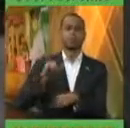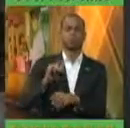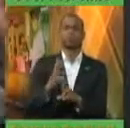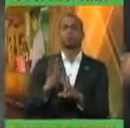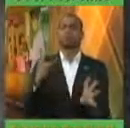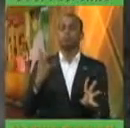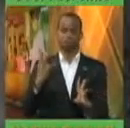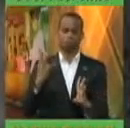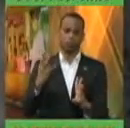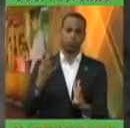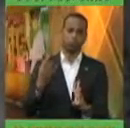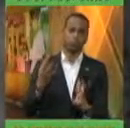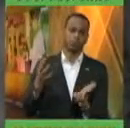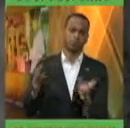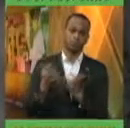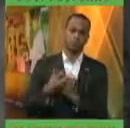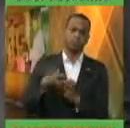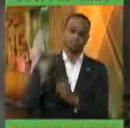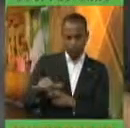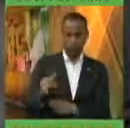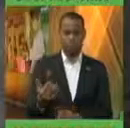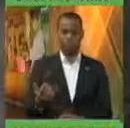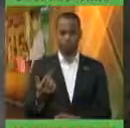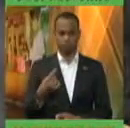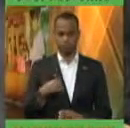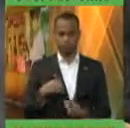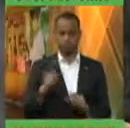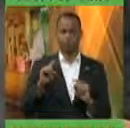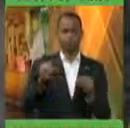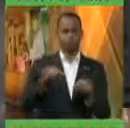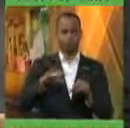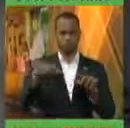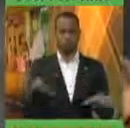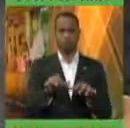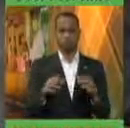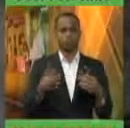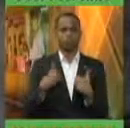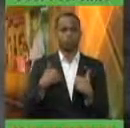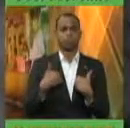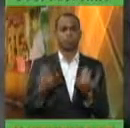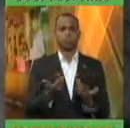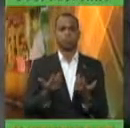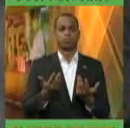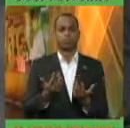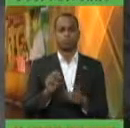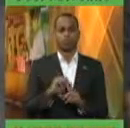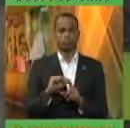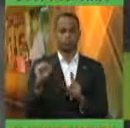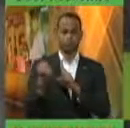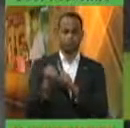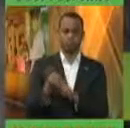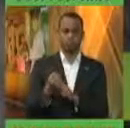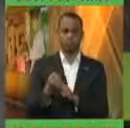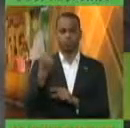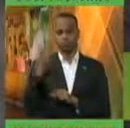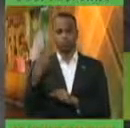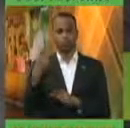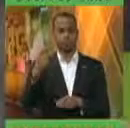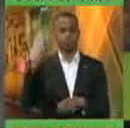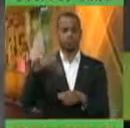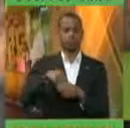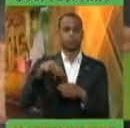corresponde allí ese trato pues yo fui a hacer una operación y tengo ya estas condiciones todas de los bancos